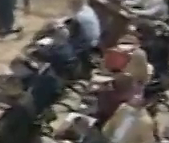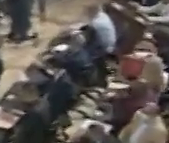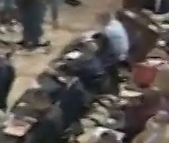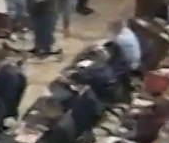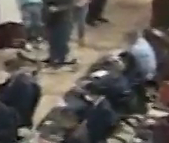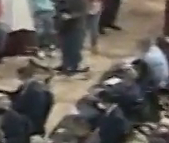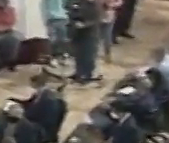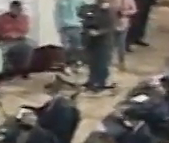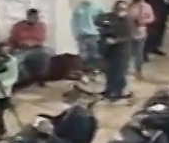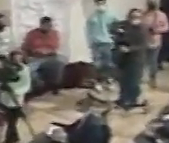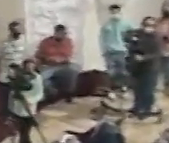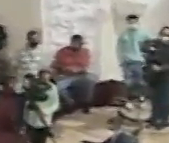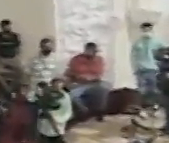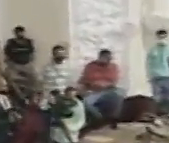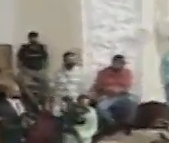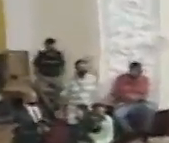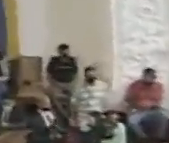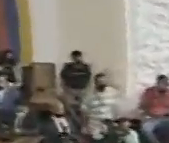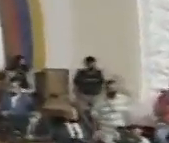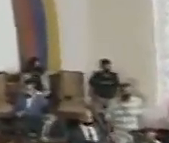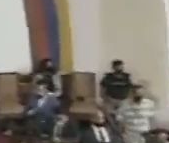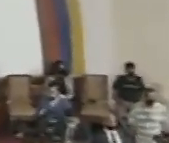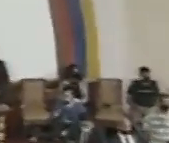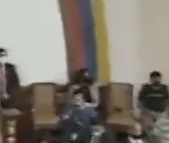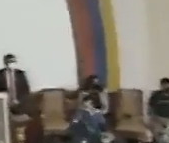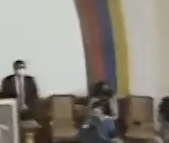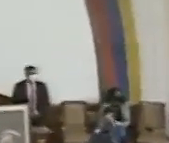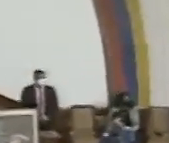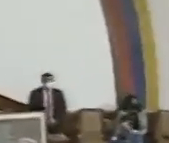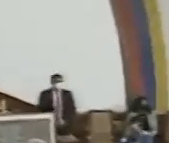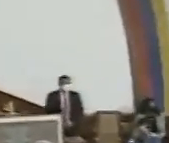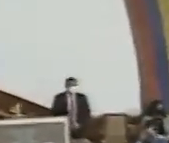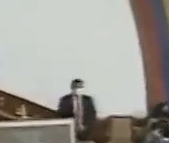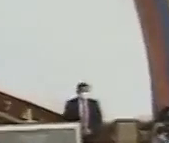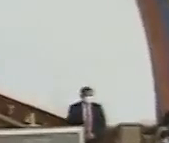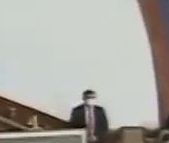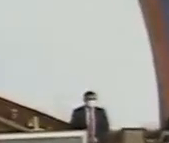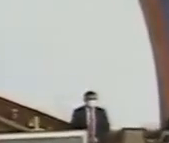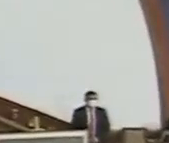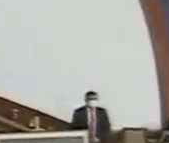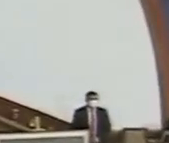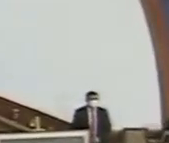Yurami Quintero. Micrófono para la diputada, por favor.